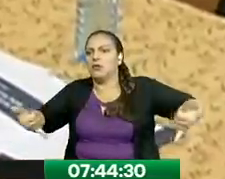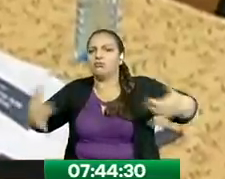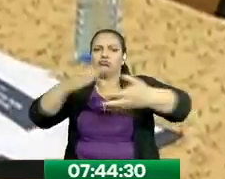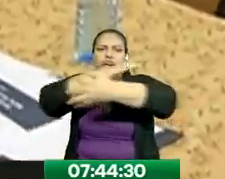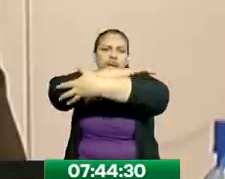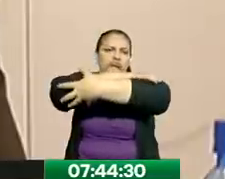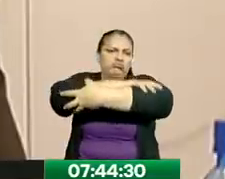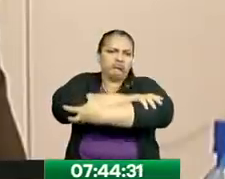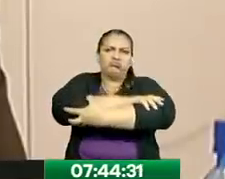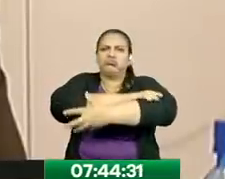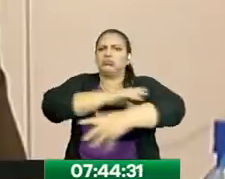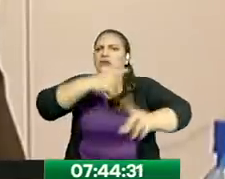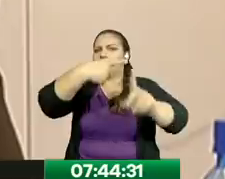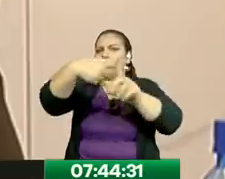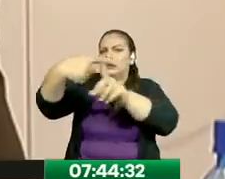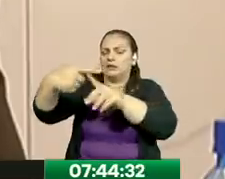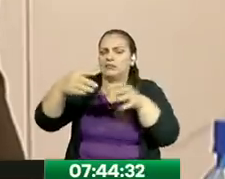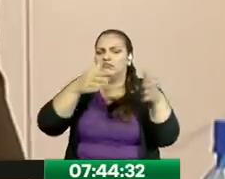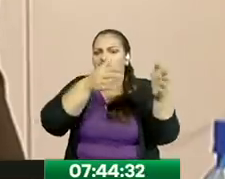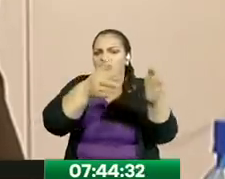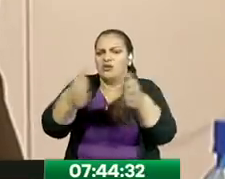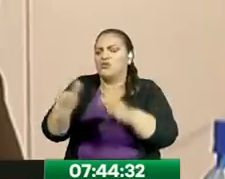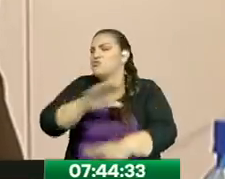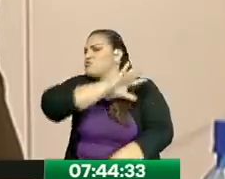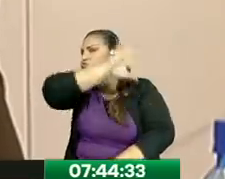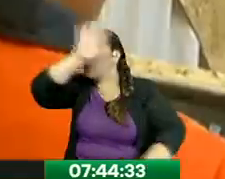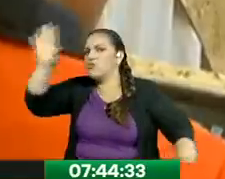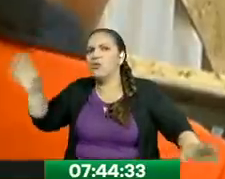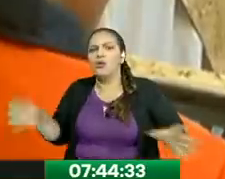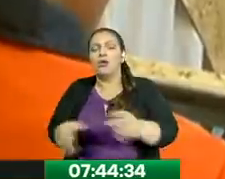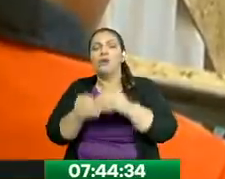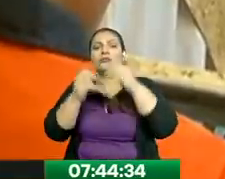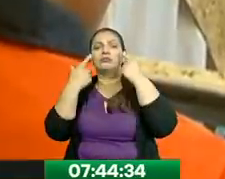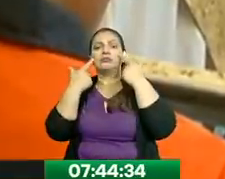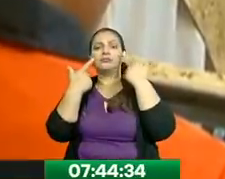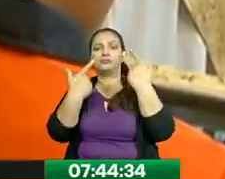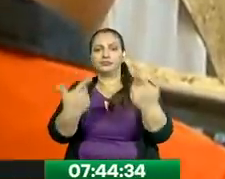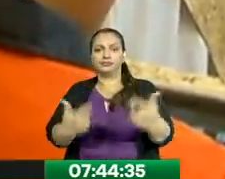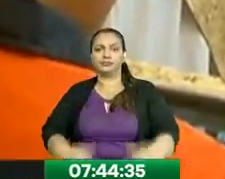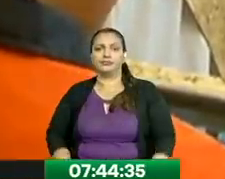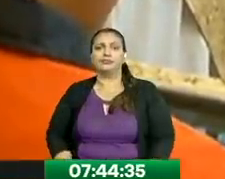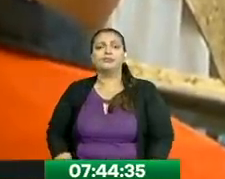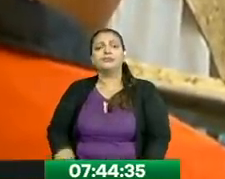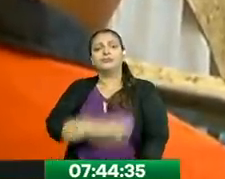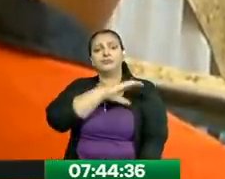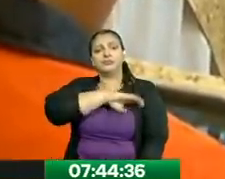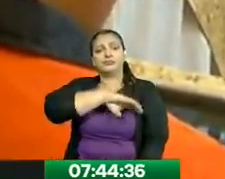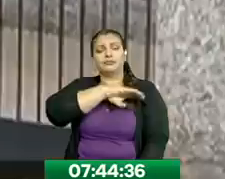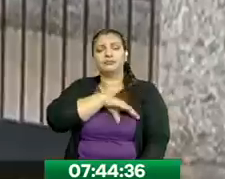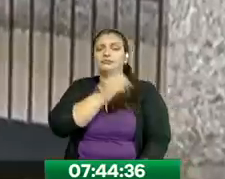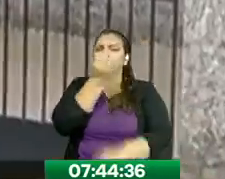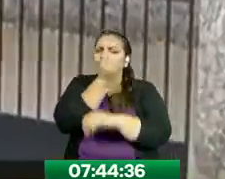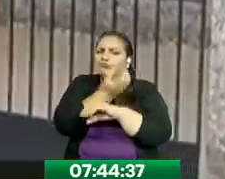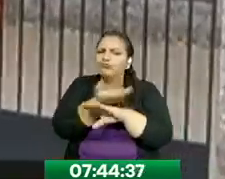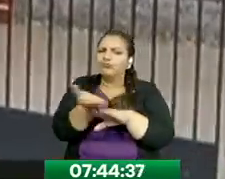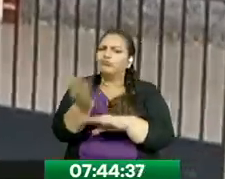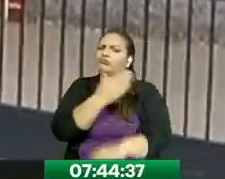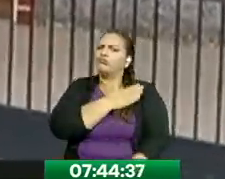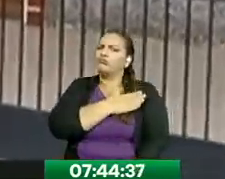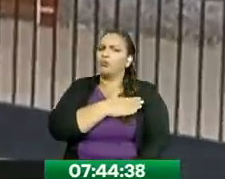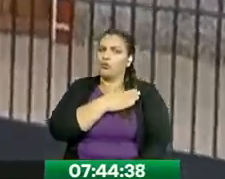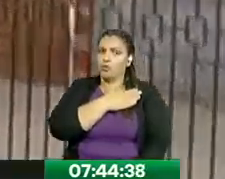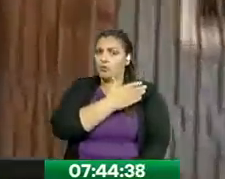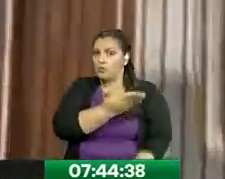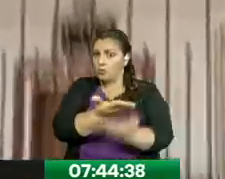en la gobernación del guayas del plan de contingencia por un feriado seguro la policía nacional recomendó a los ciudadanos que tienen